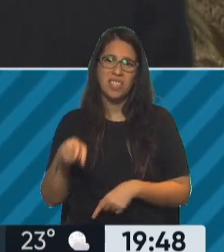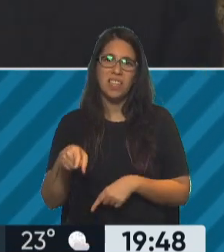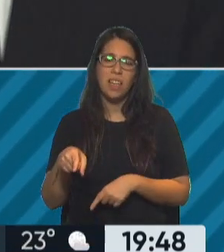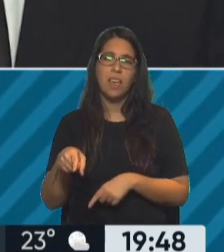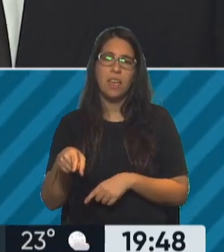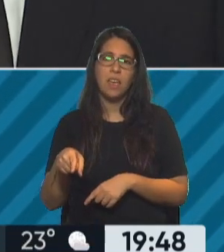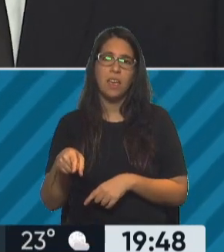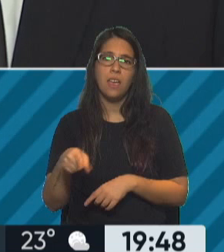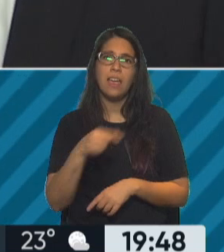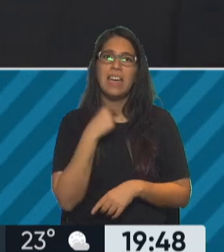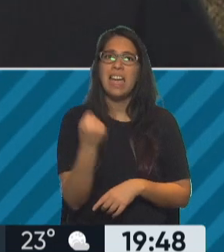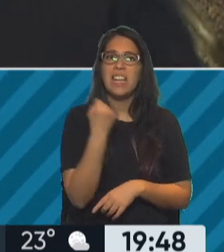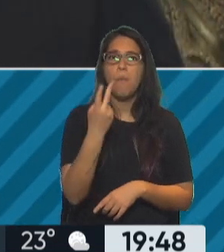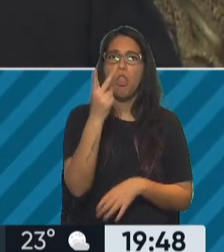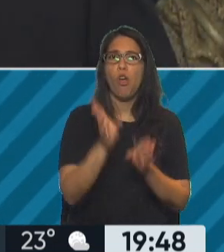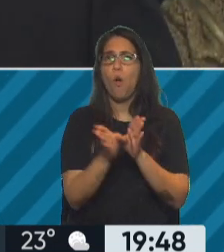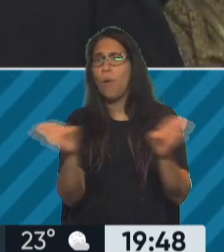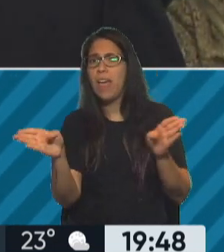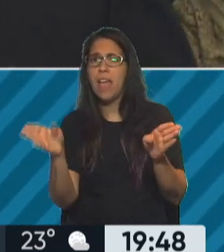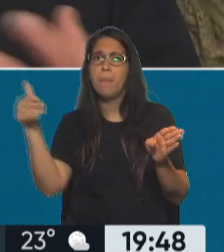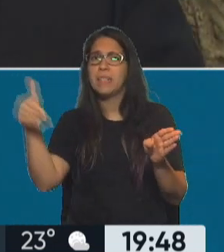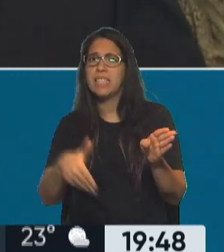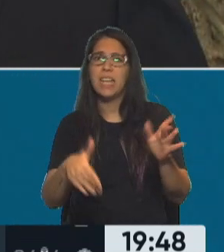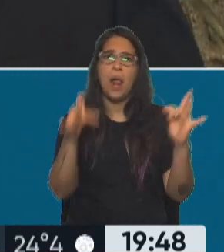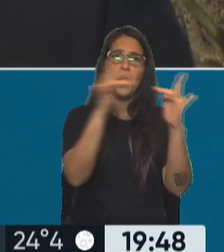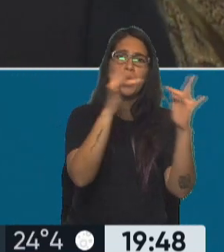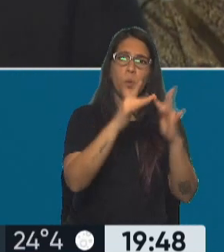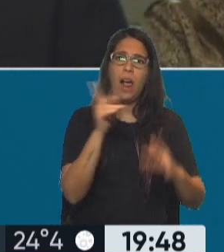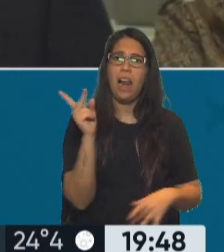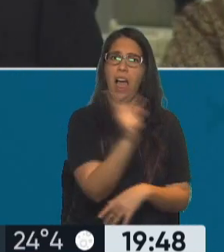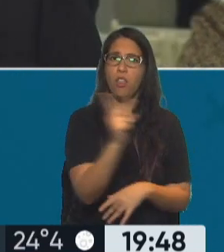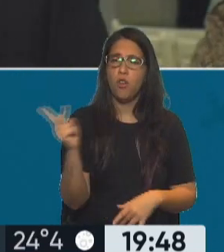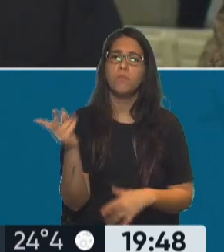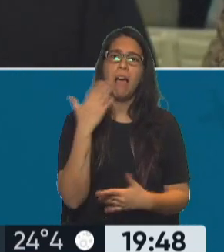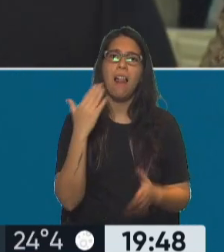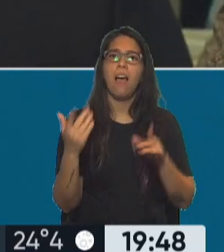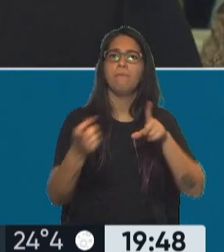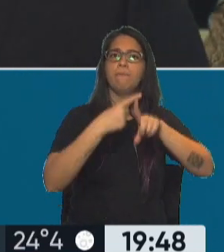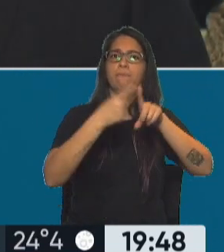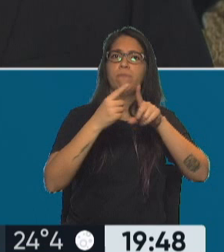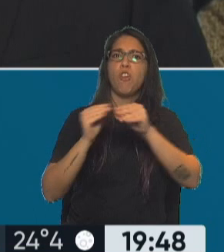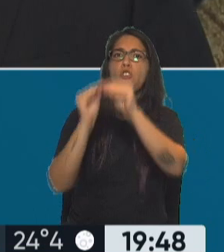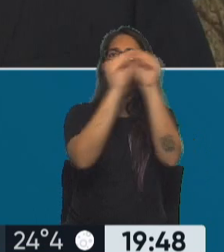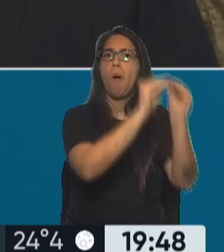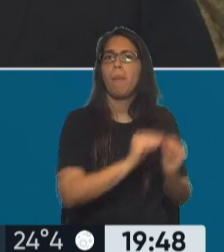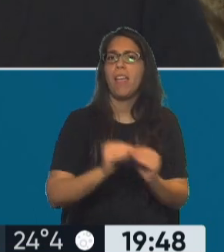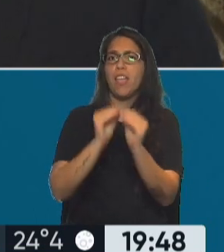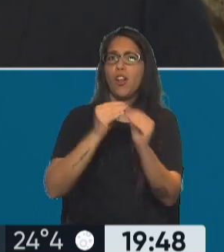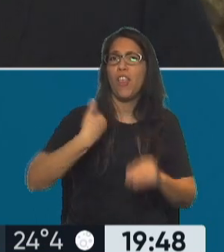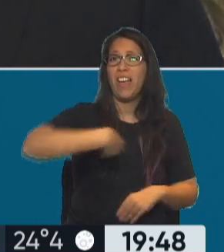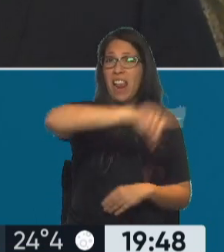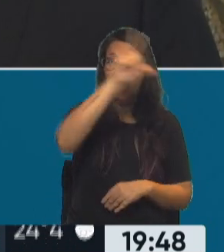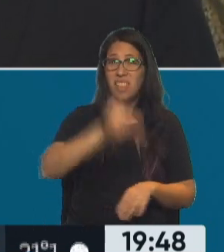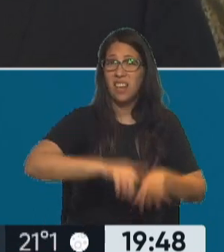también en la doble modalidad de presencial y virtual, y que nos permita comunicarnos con compañeros de todo el